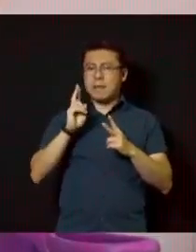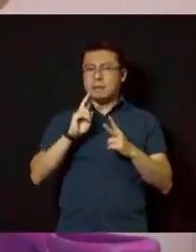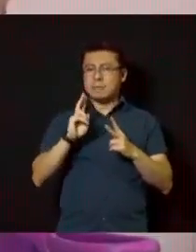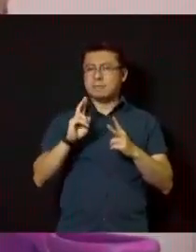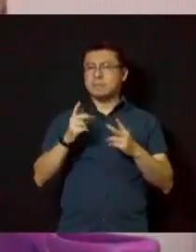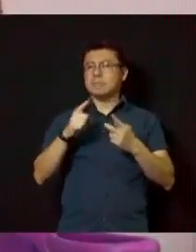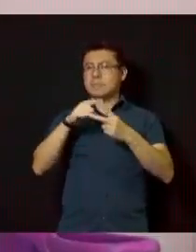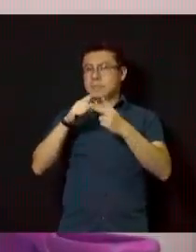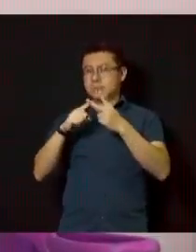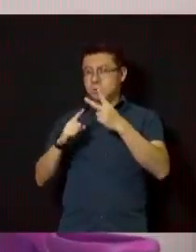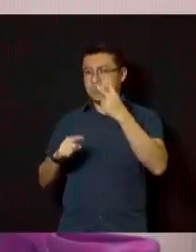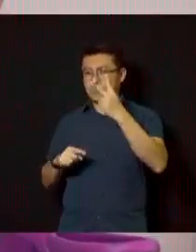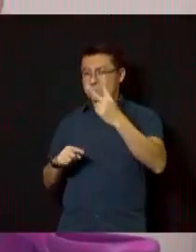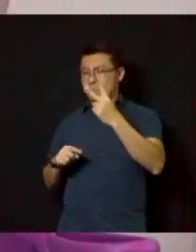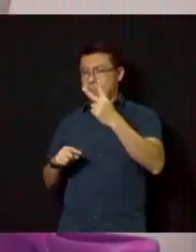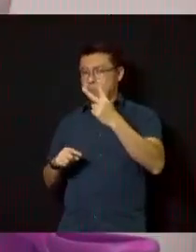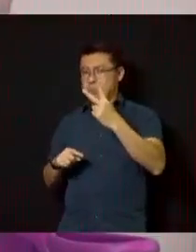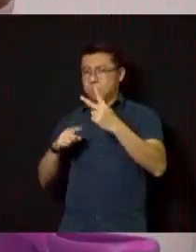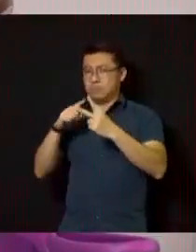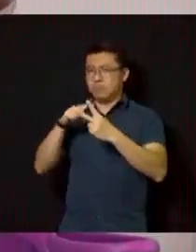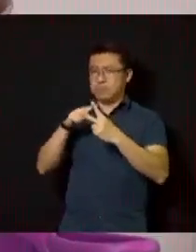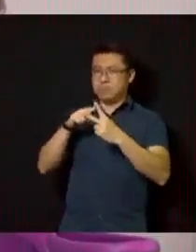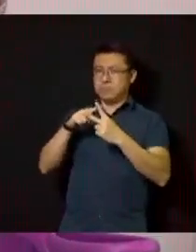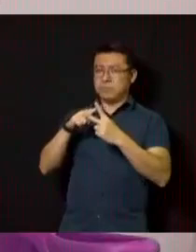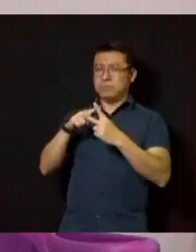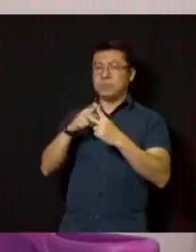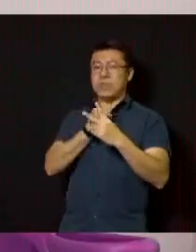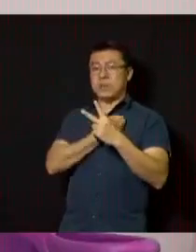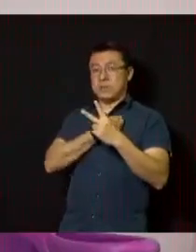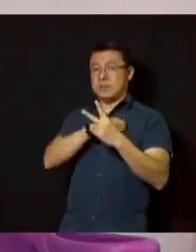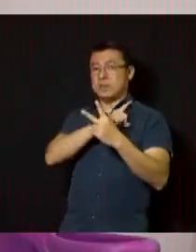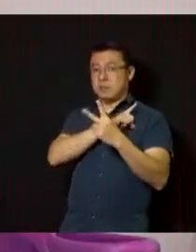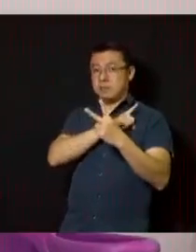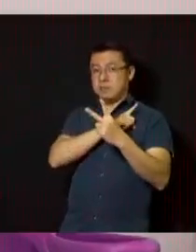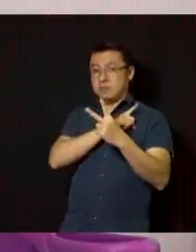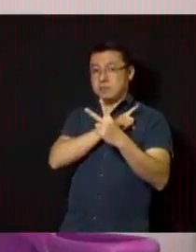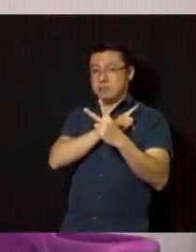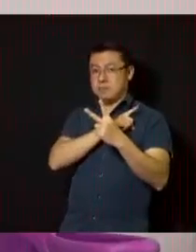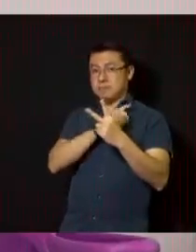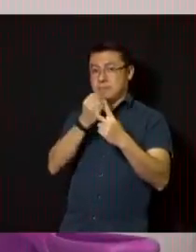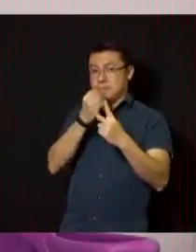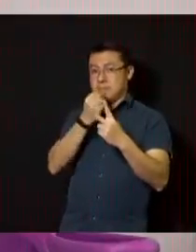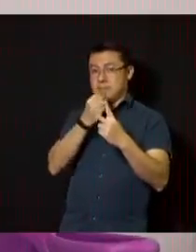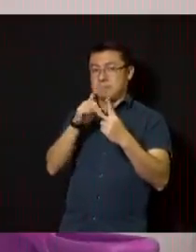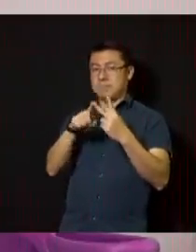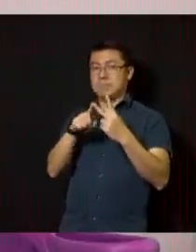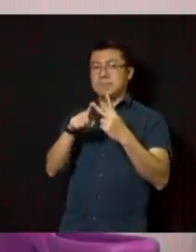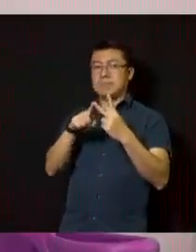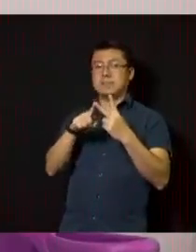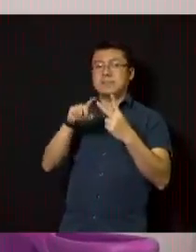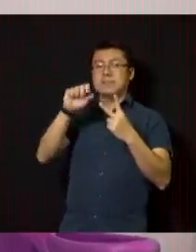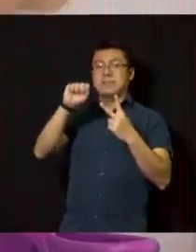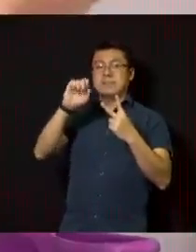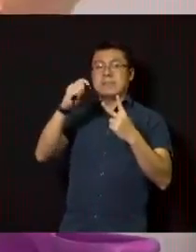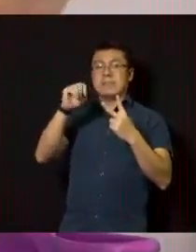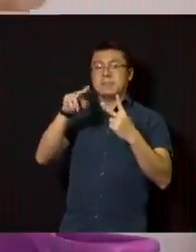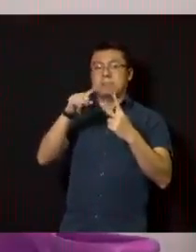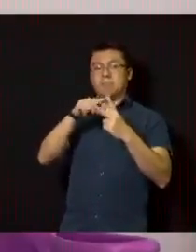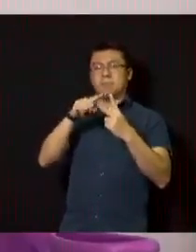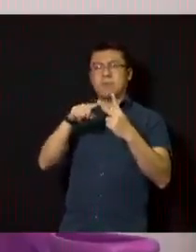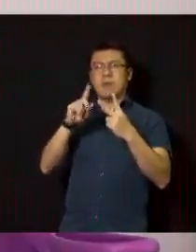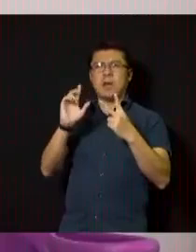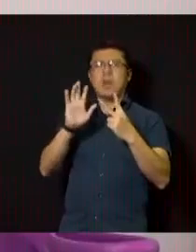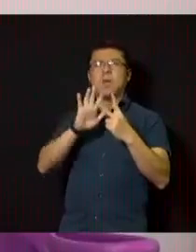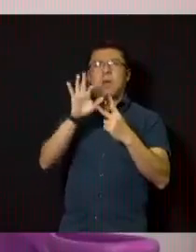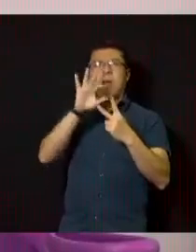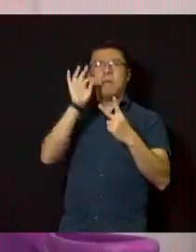2 portafolios, que es nutrición, como lo decía ahorita Diego, es nutrición y es Seitú. ¿Por qué la una y la otra? ¿Por qué no las dos?